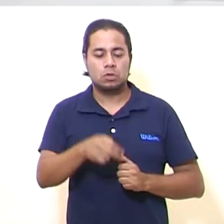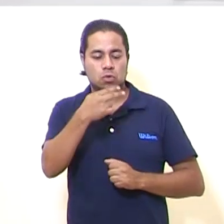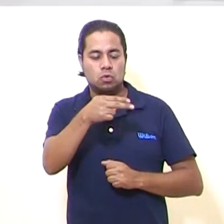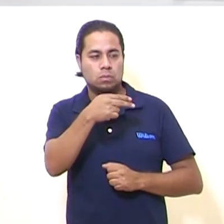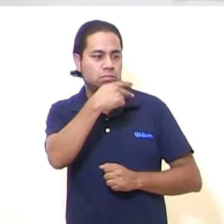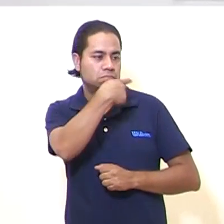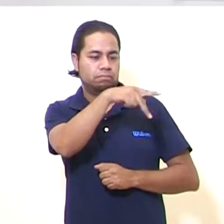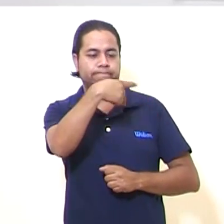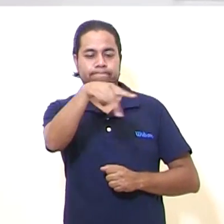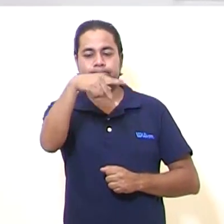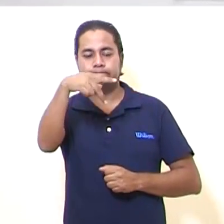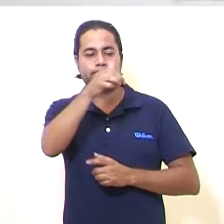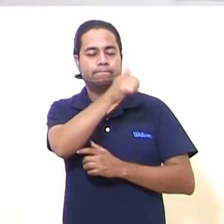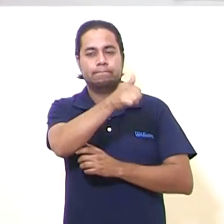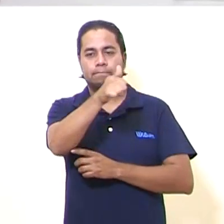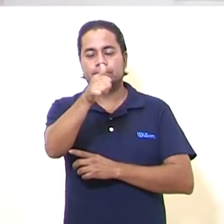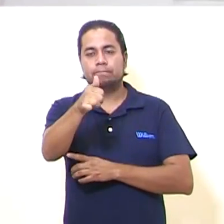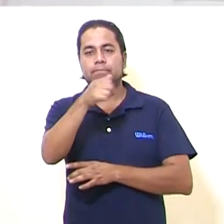propios.